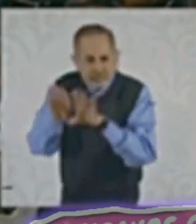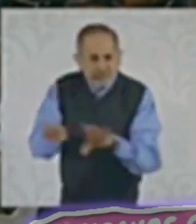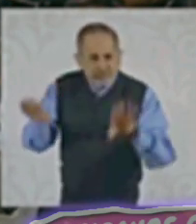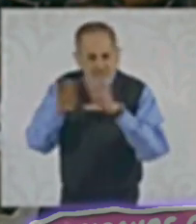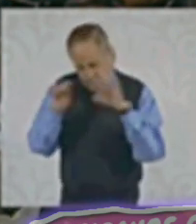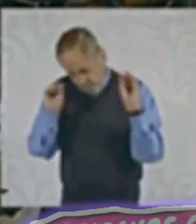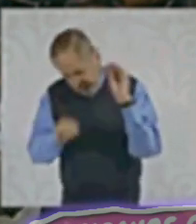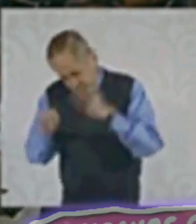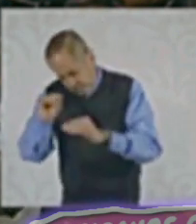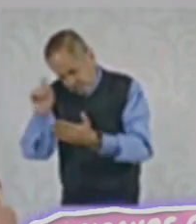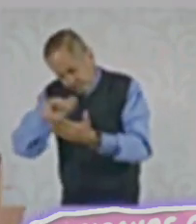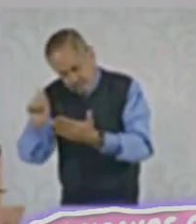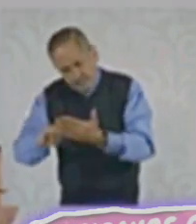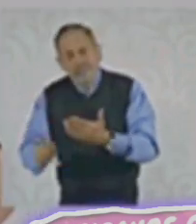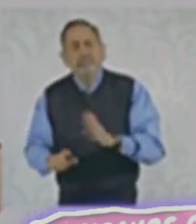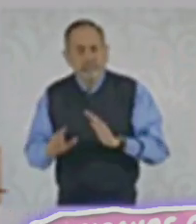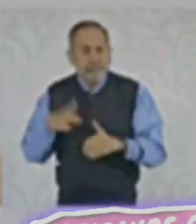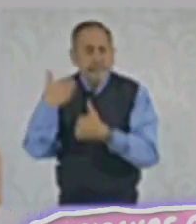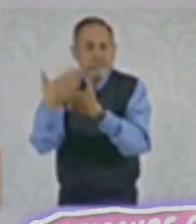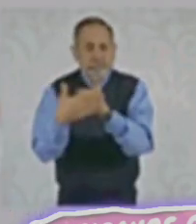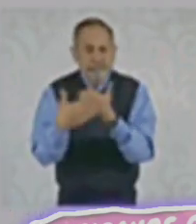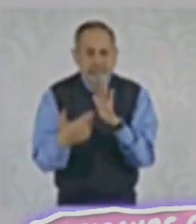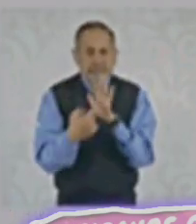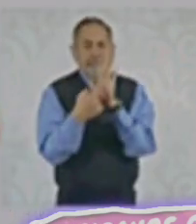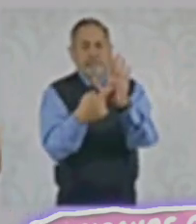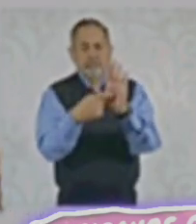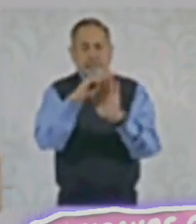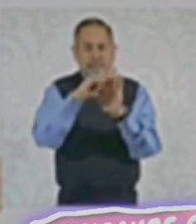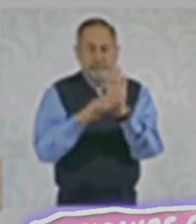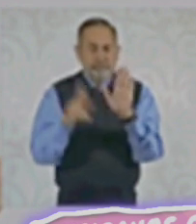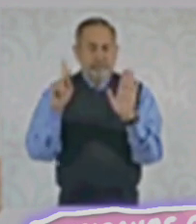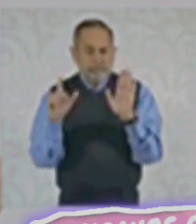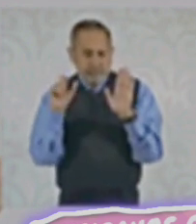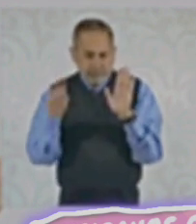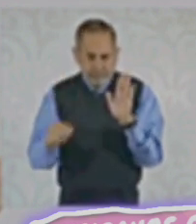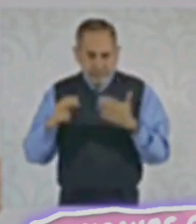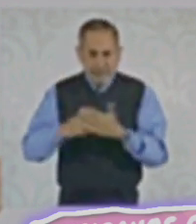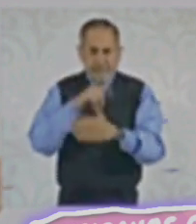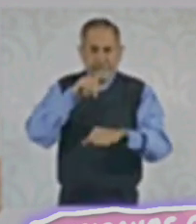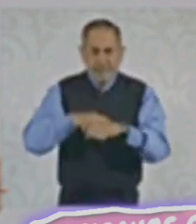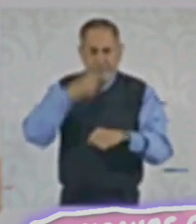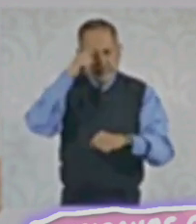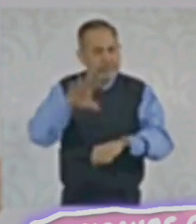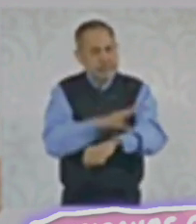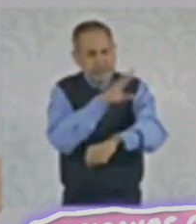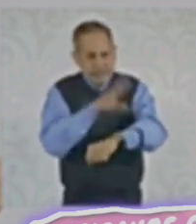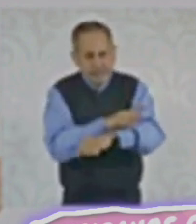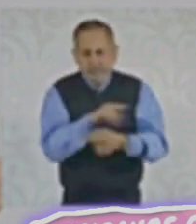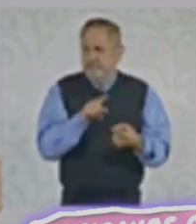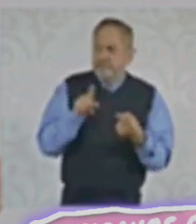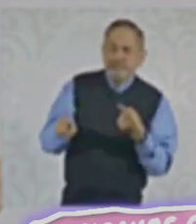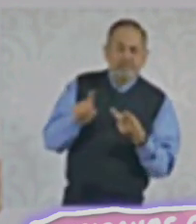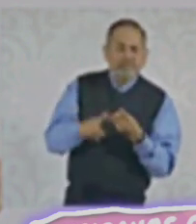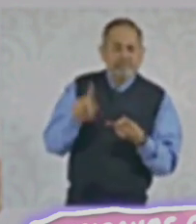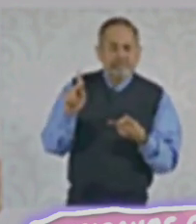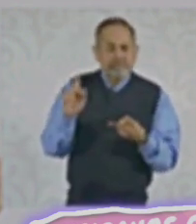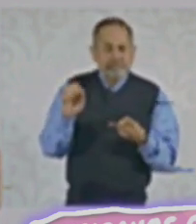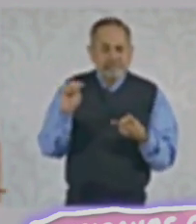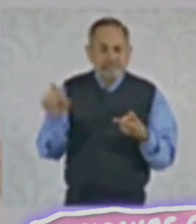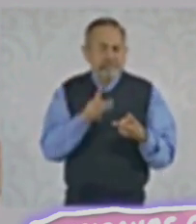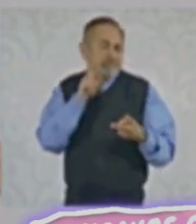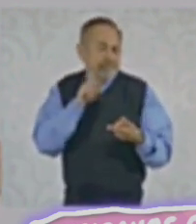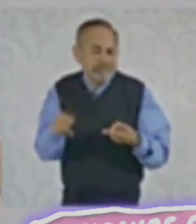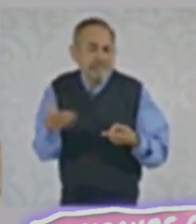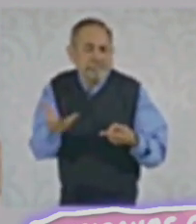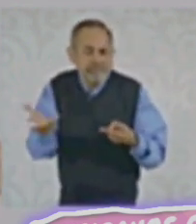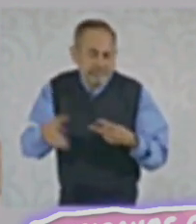importante y lo vamos a presentar aquí. El Plan Nacional de Energía, hacia dónde va Pemex,